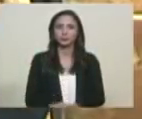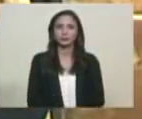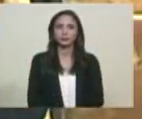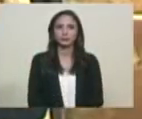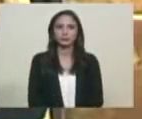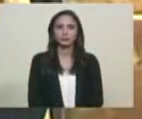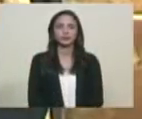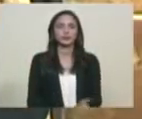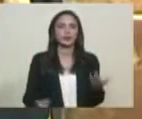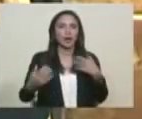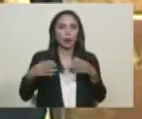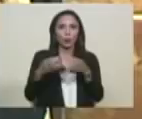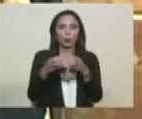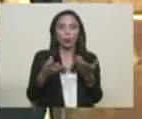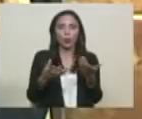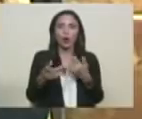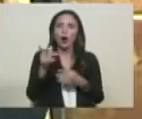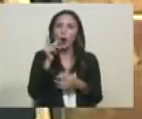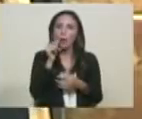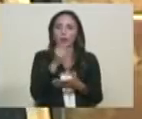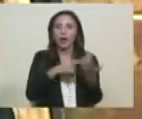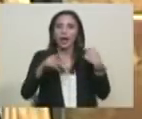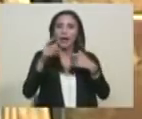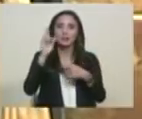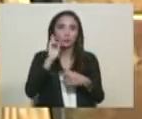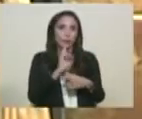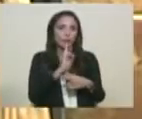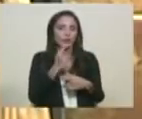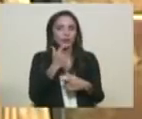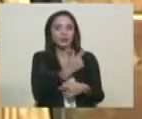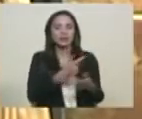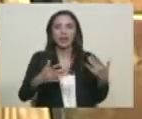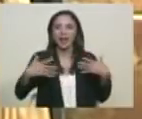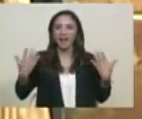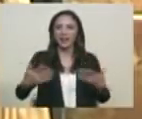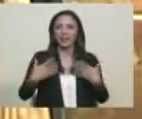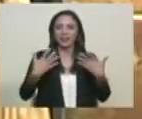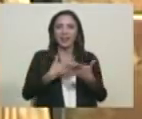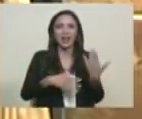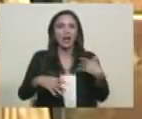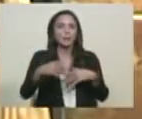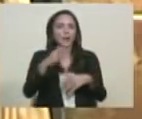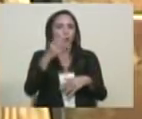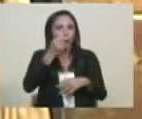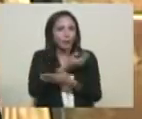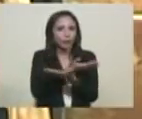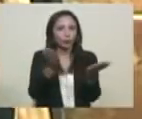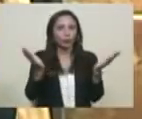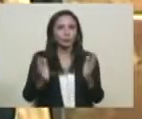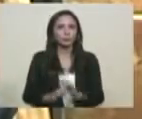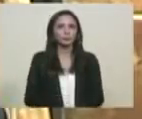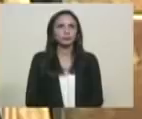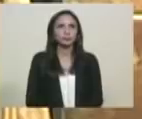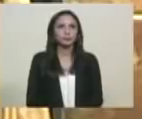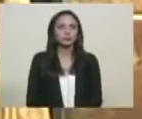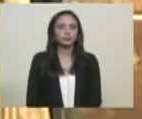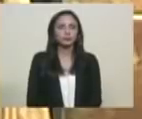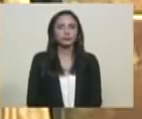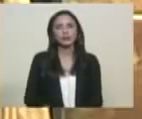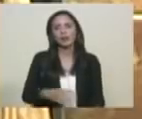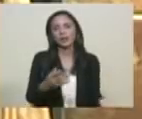de felicidad social, como decía nuestro libertador en el discurso de Angostura, que dentro de unos meses